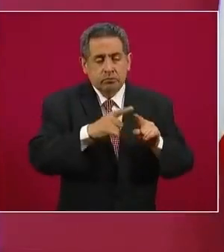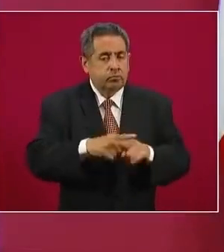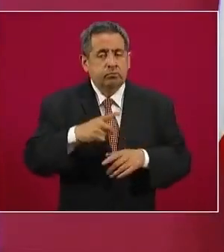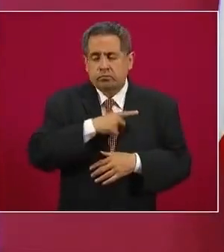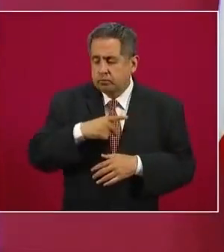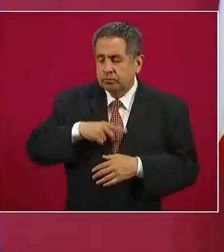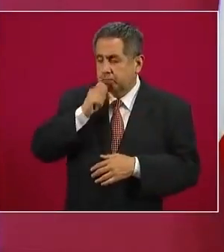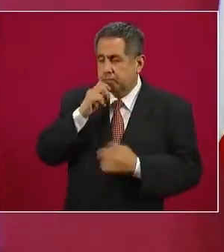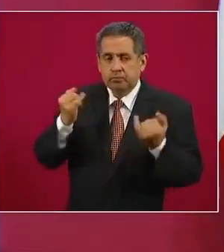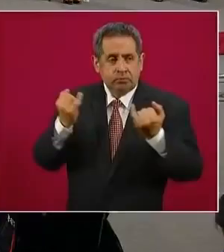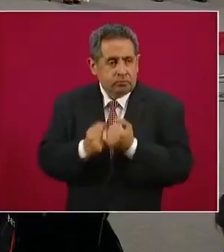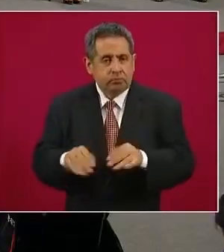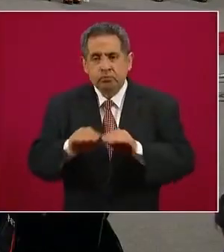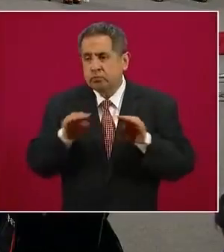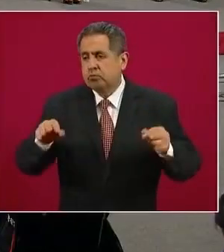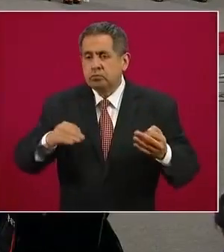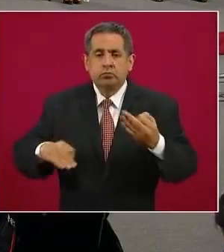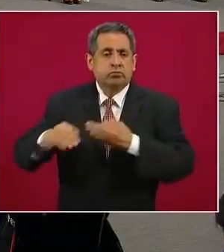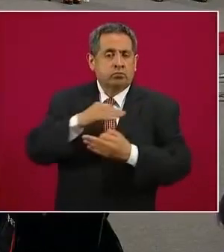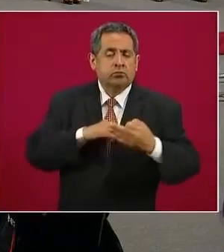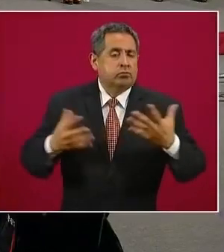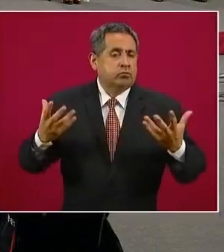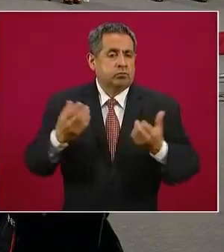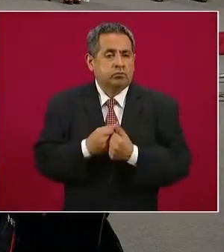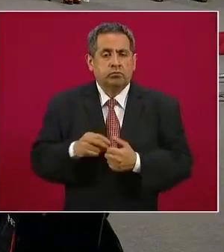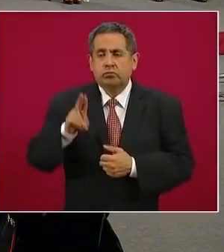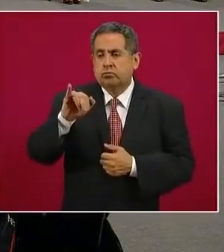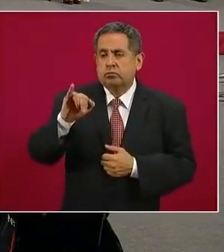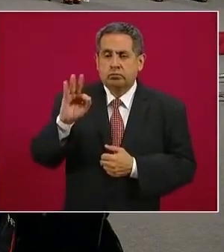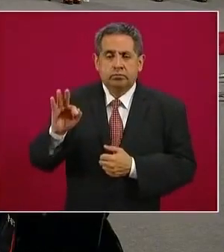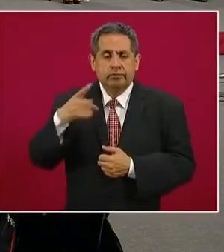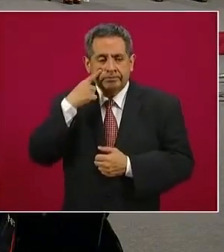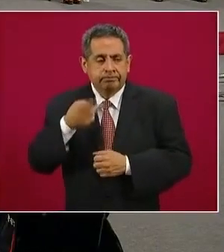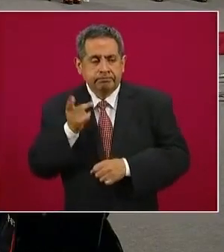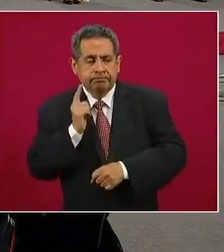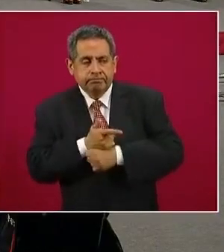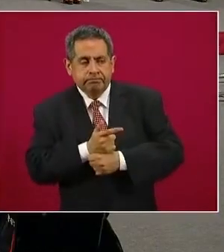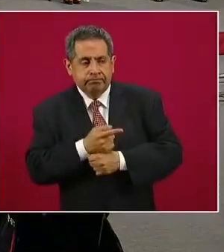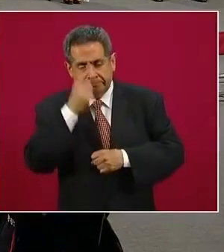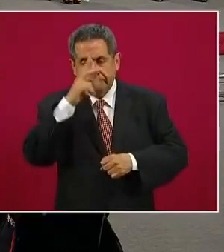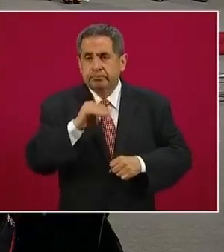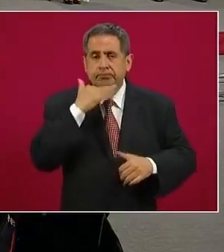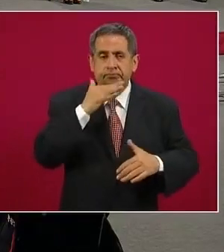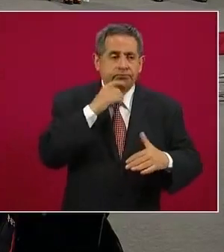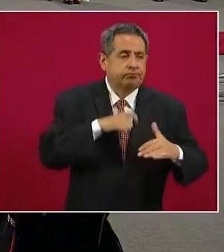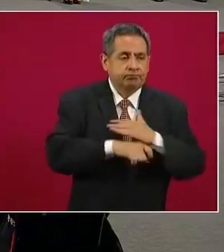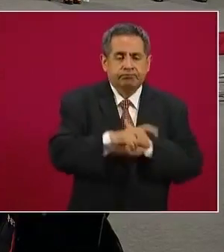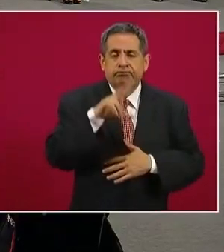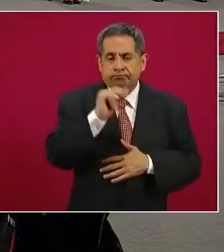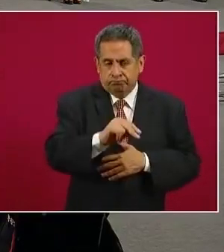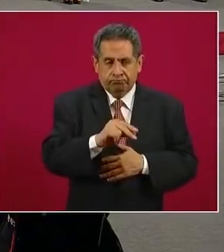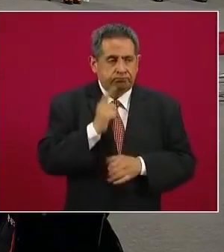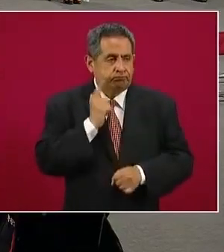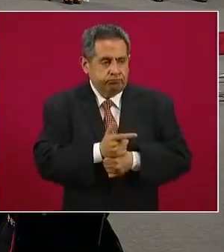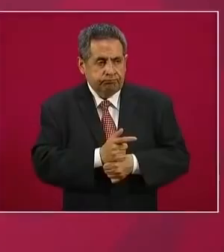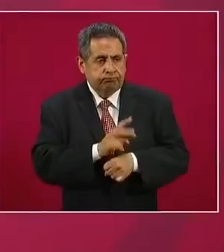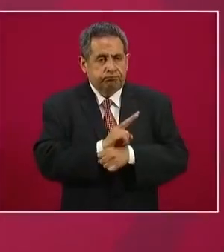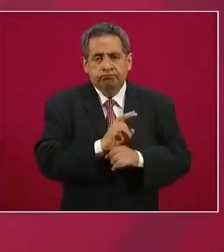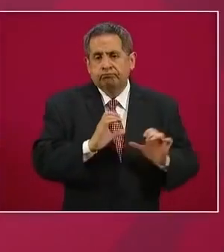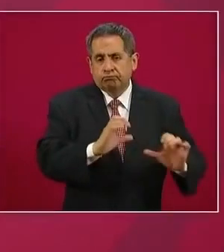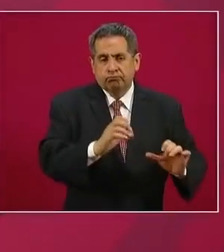el objetivo es presentar la denuncia correspondiente para que el dinero sucio no entre al proceso electoral